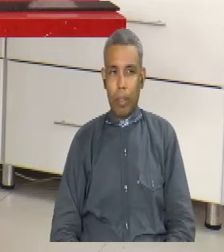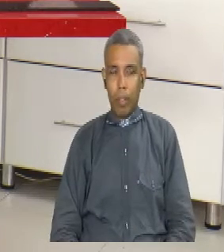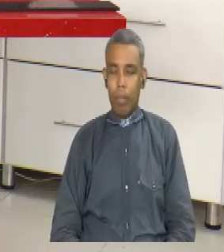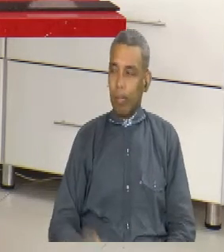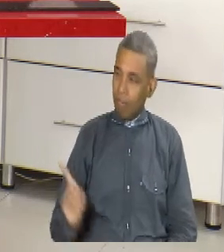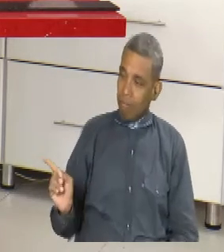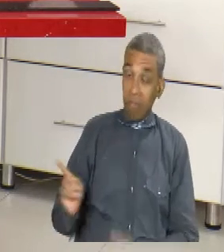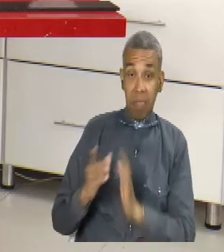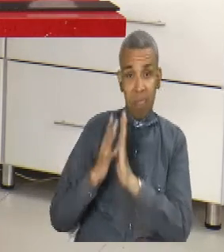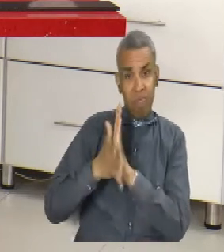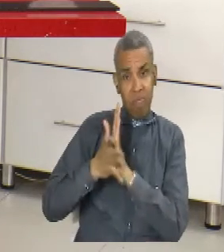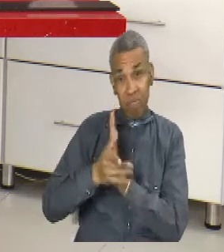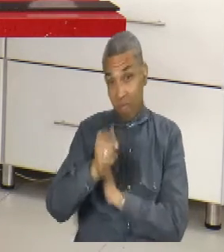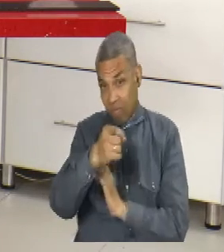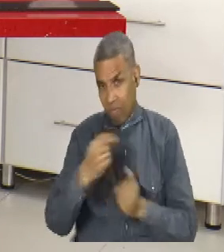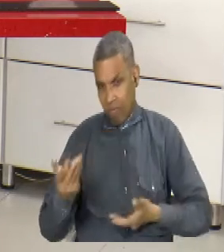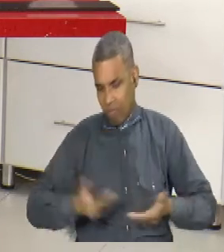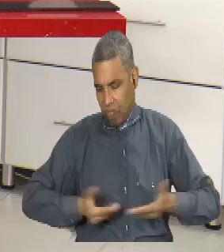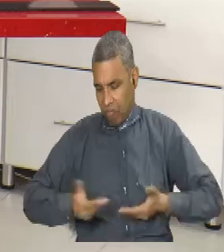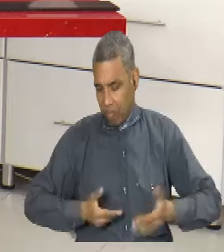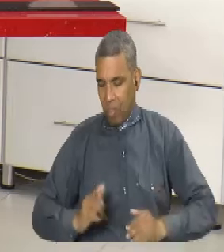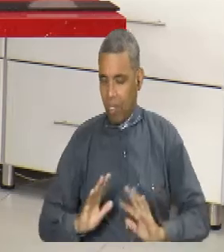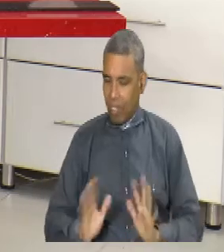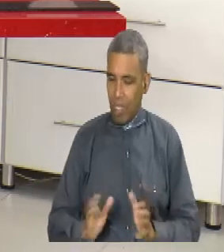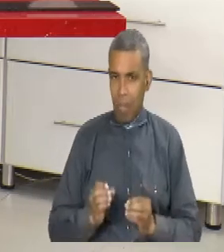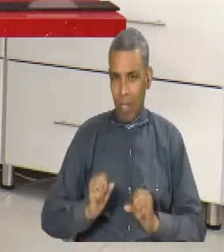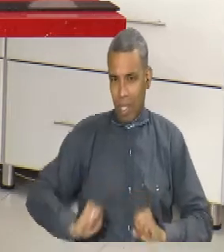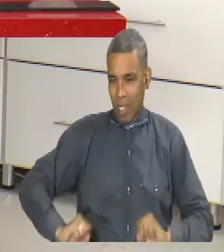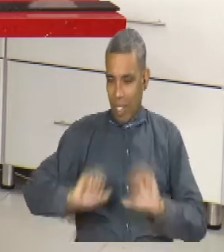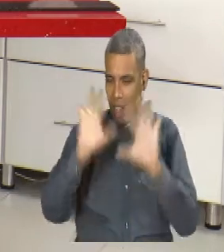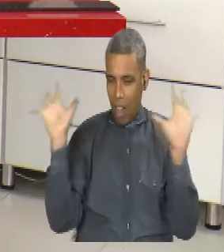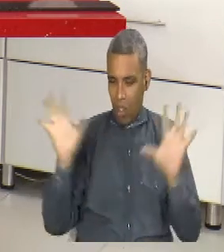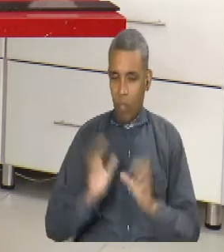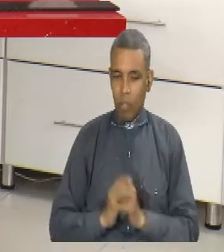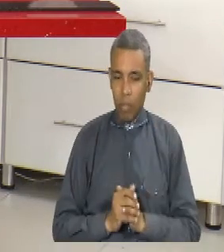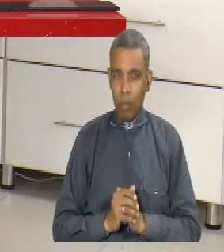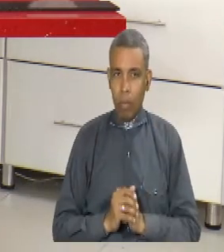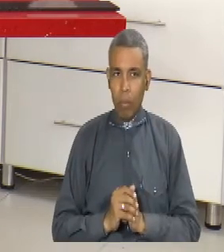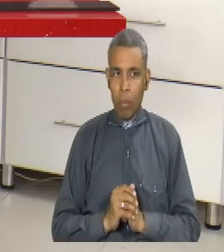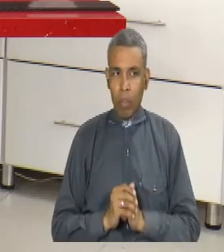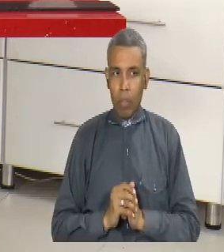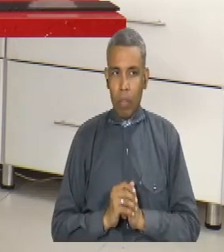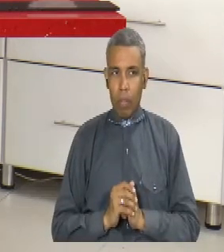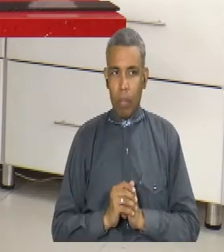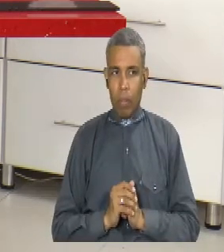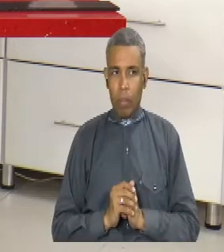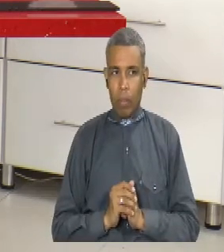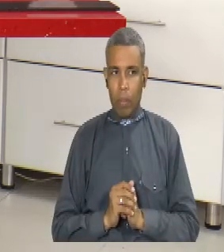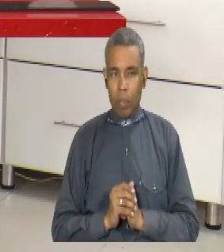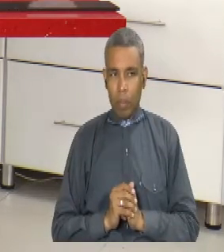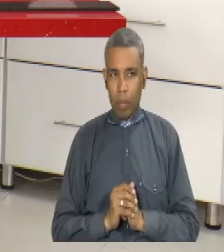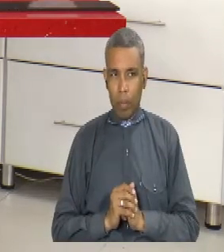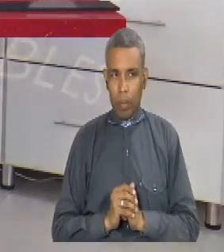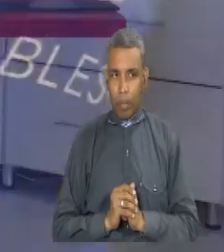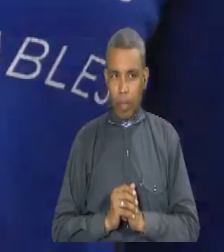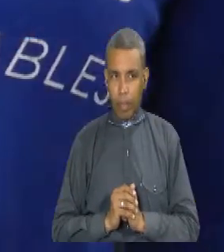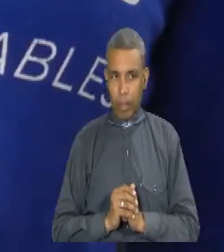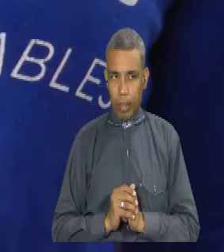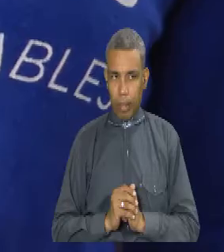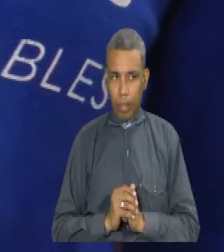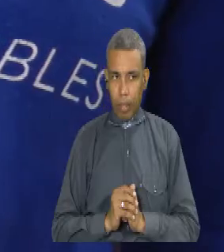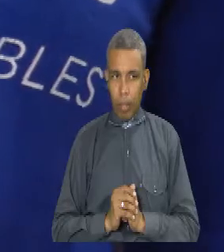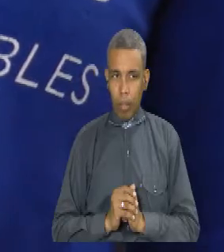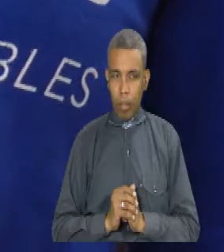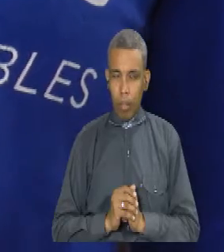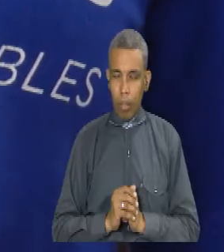las promociones. Dejando a un lado el trabajo, Jessica, personalmente, ¿qué nos puedes contar de ti? Para que igual